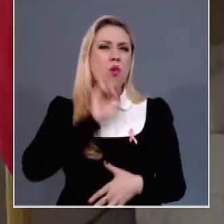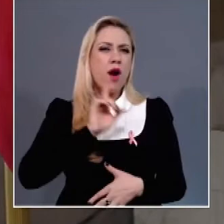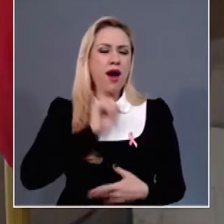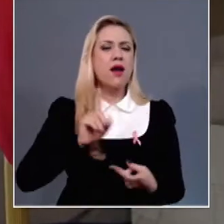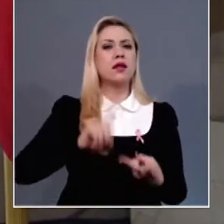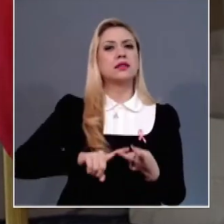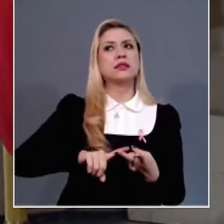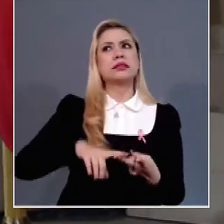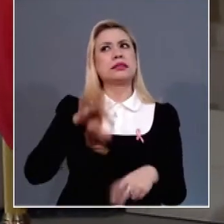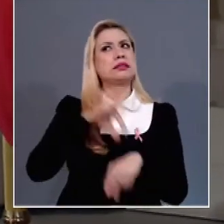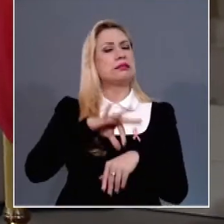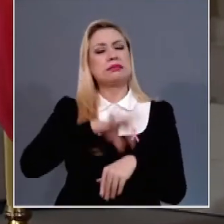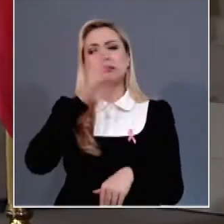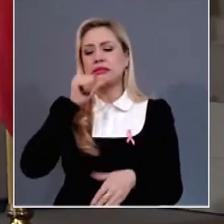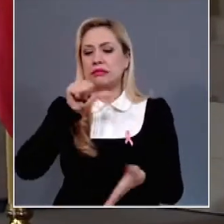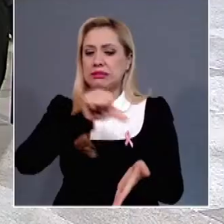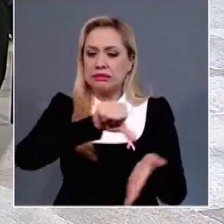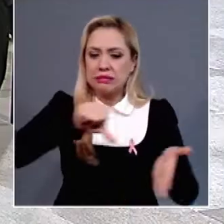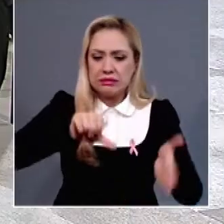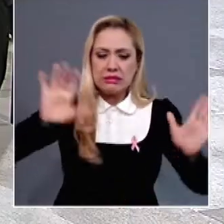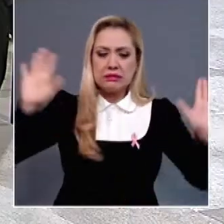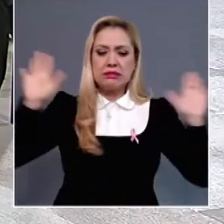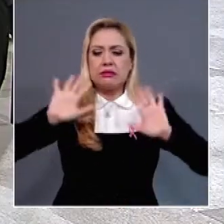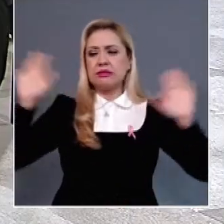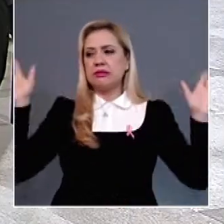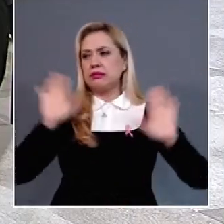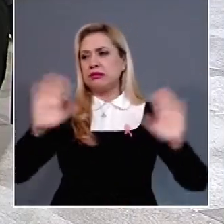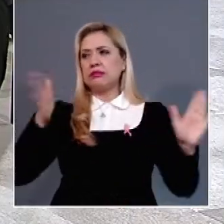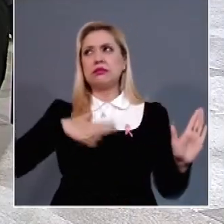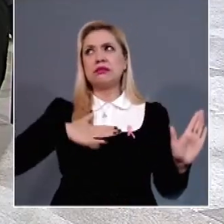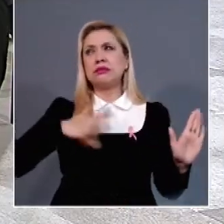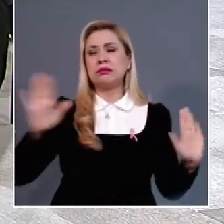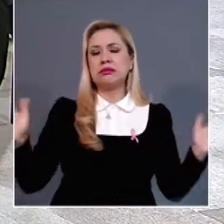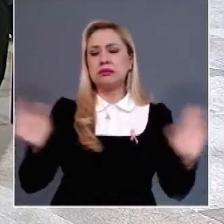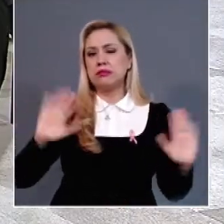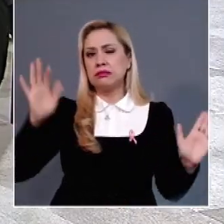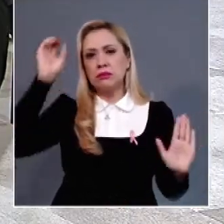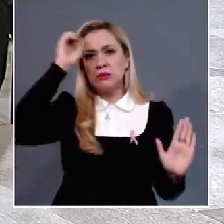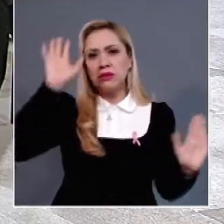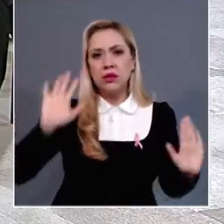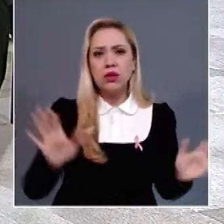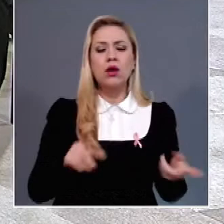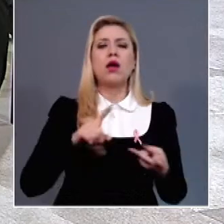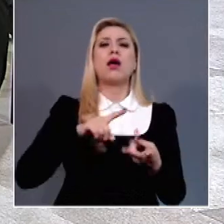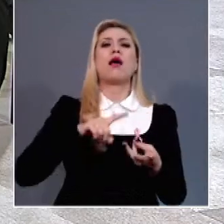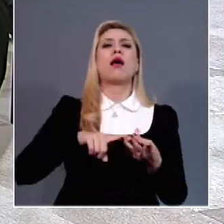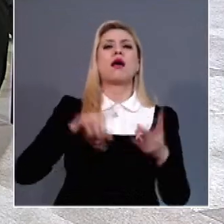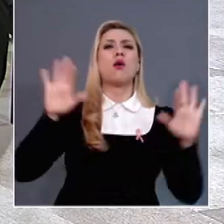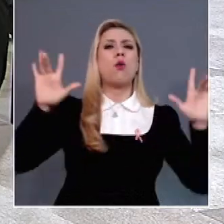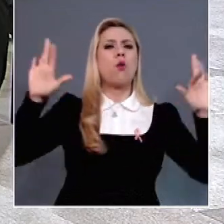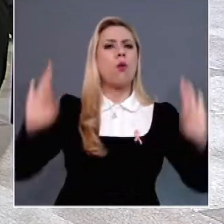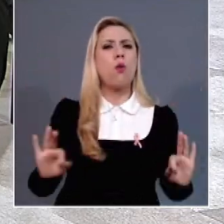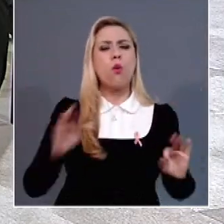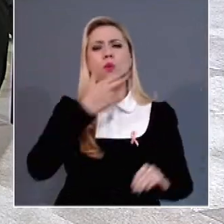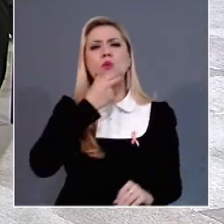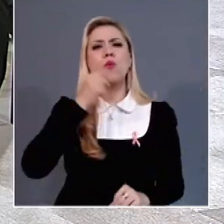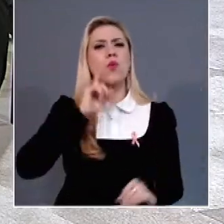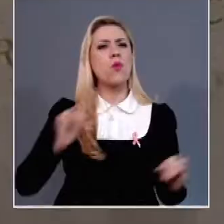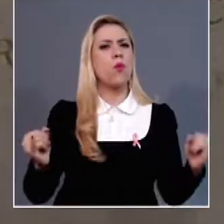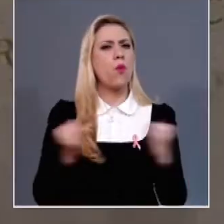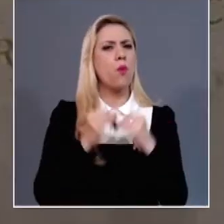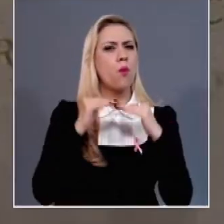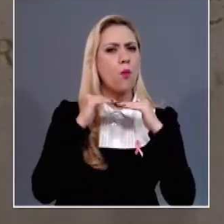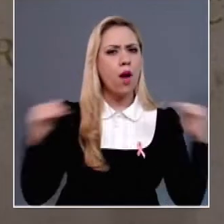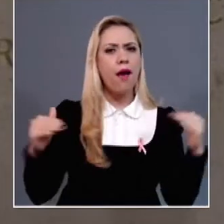médico, acciones afirmativas y paridad de género, derecho a la salud, entre otros. También refirió normas de las que el Pleno revisó la